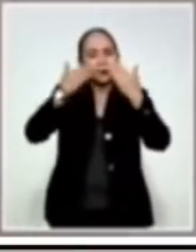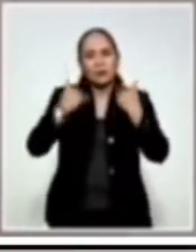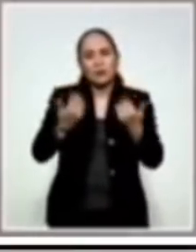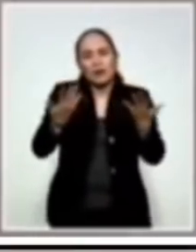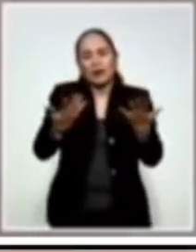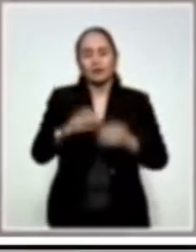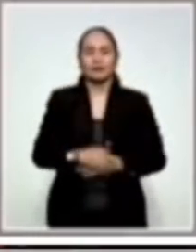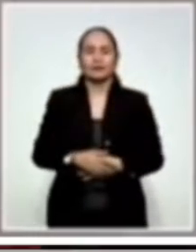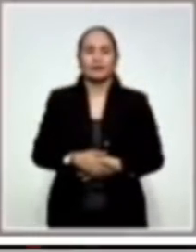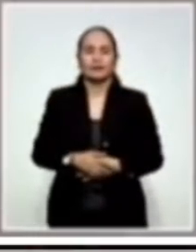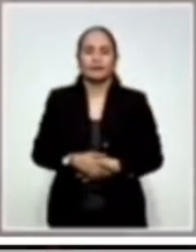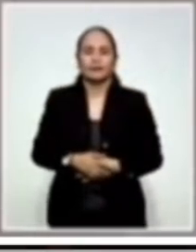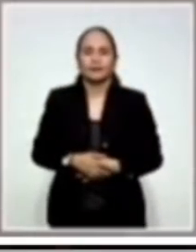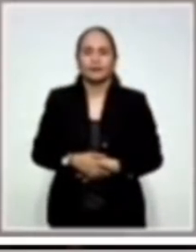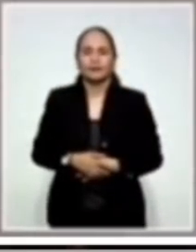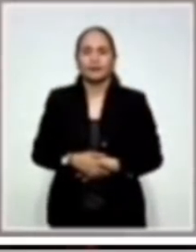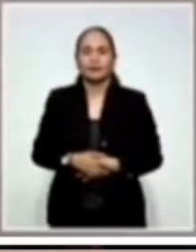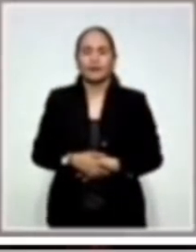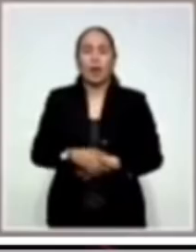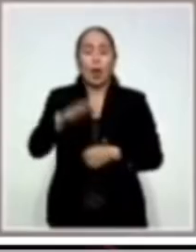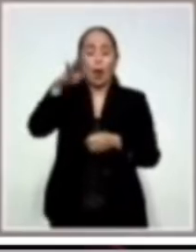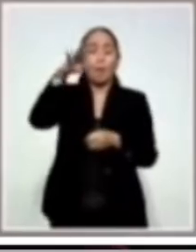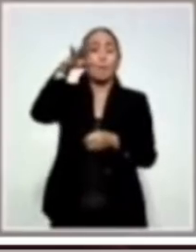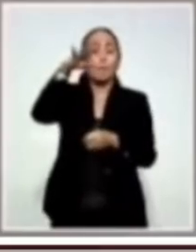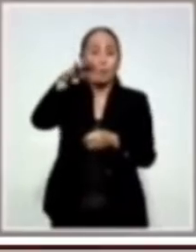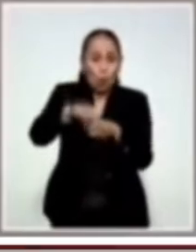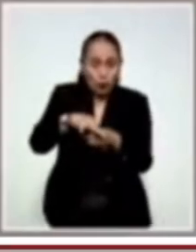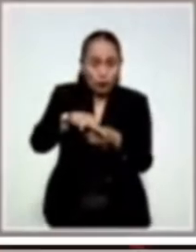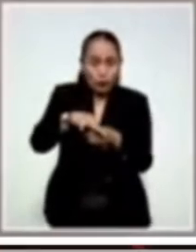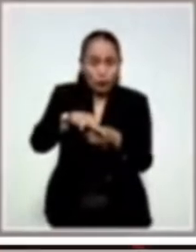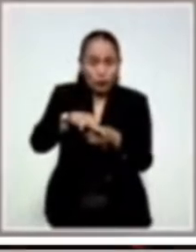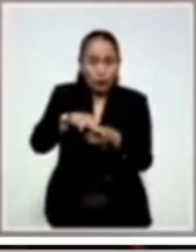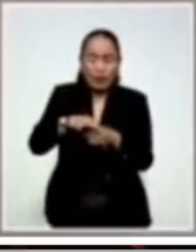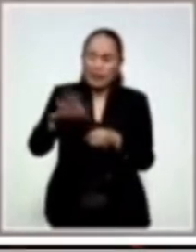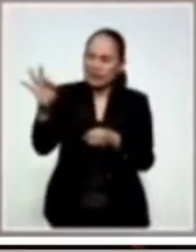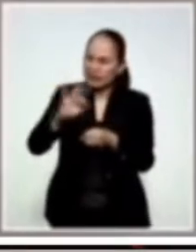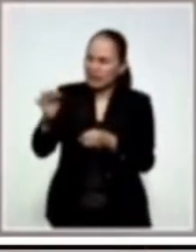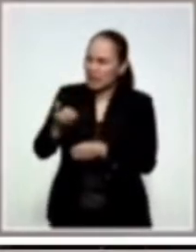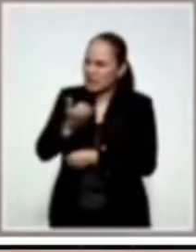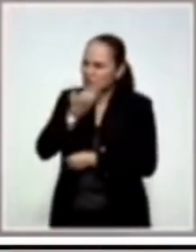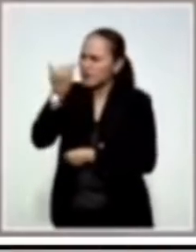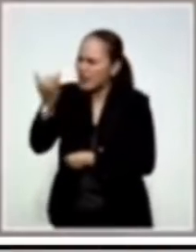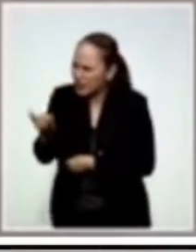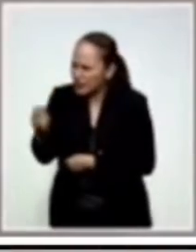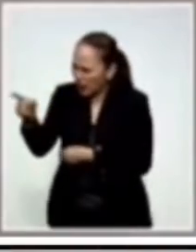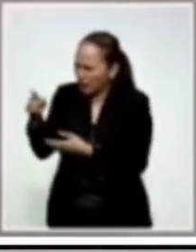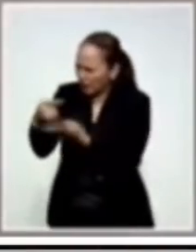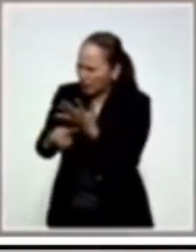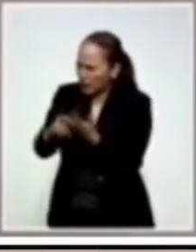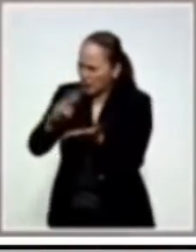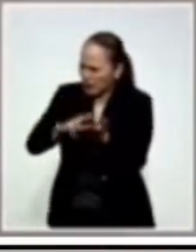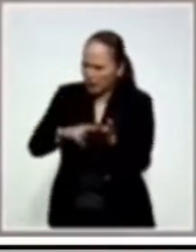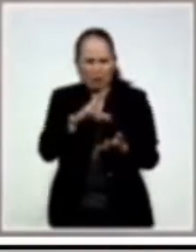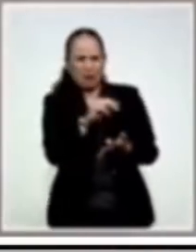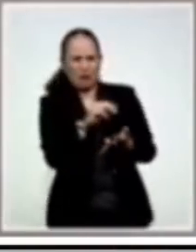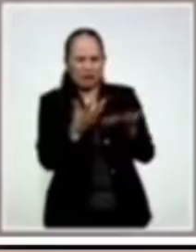Y en ese momento, si el voto hubiera sido mal recibido, mal interpretado, el ministro